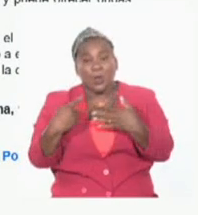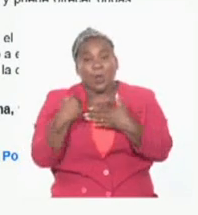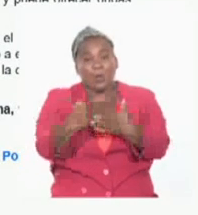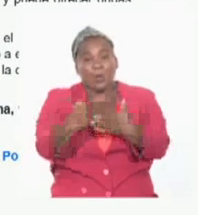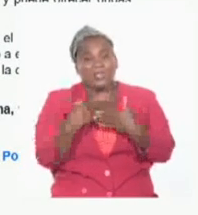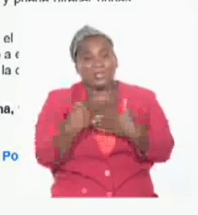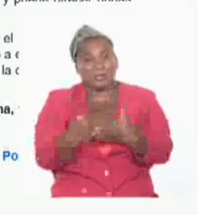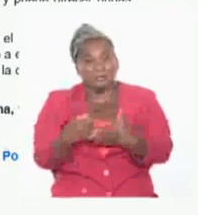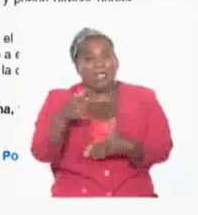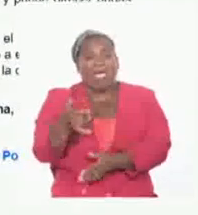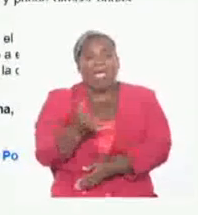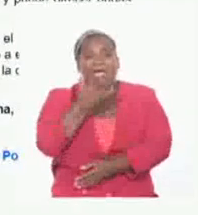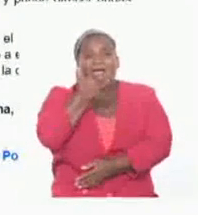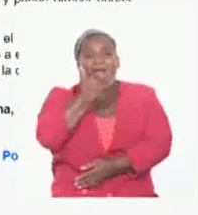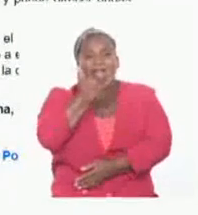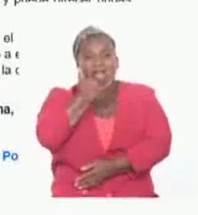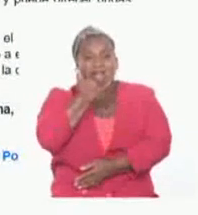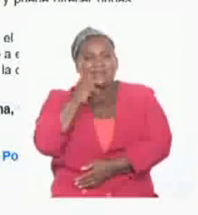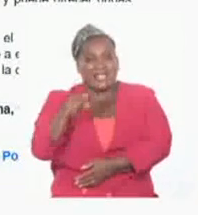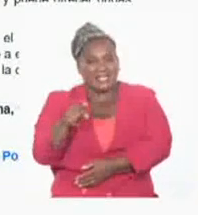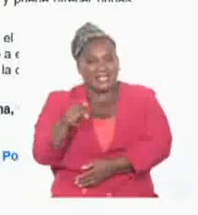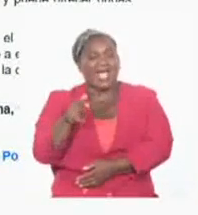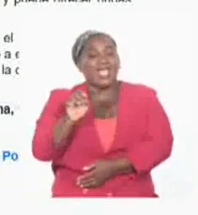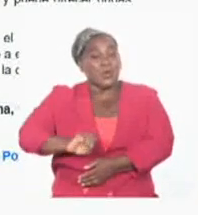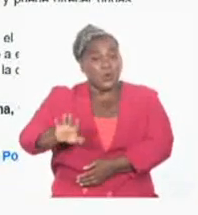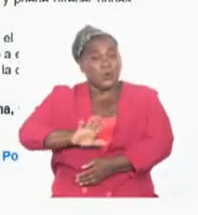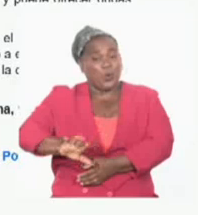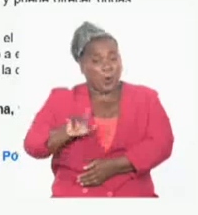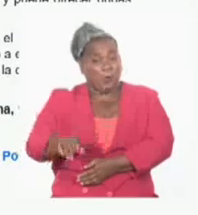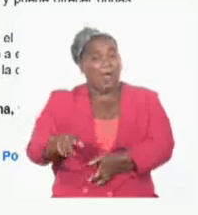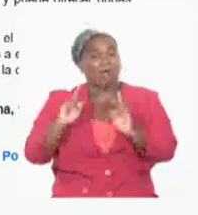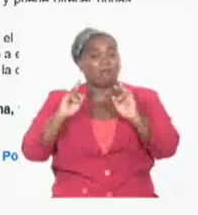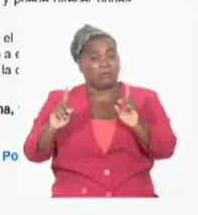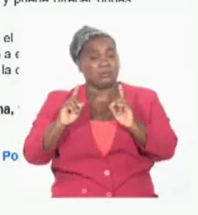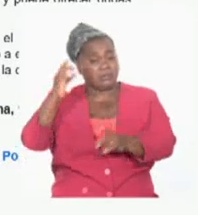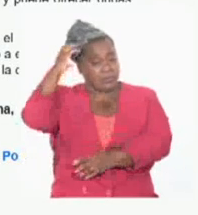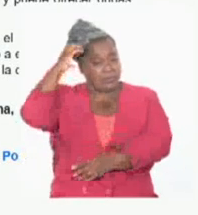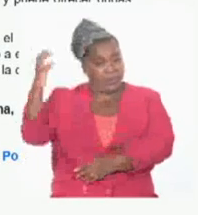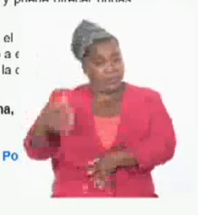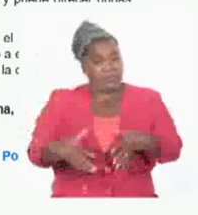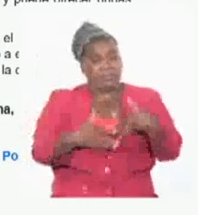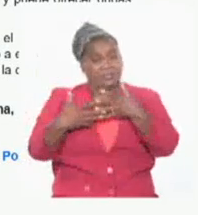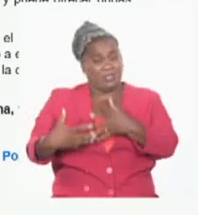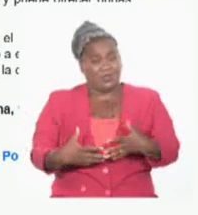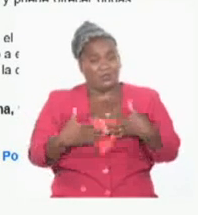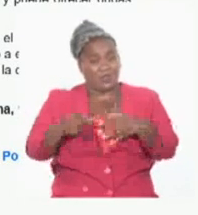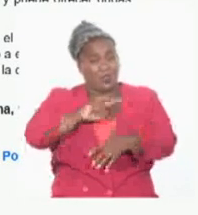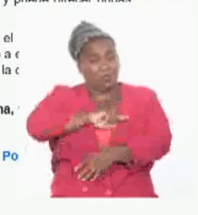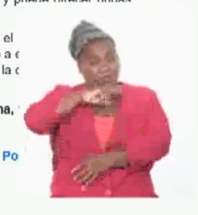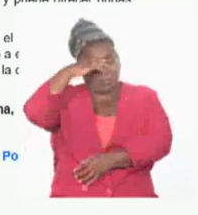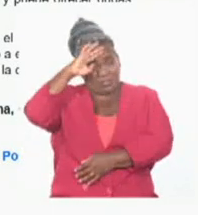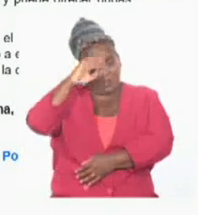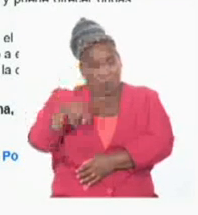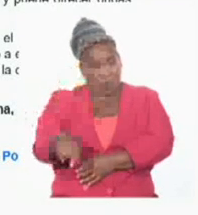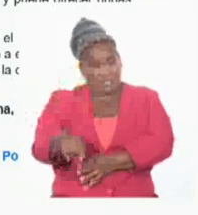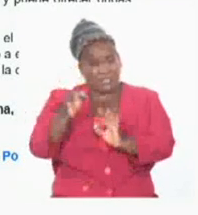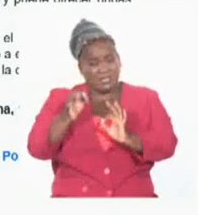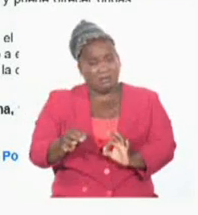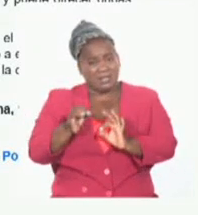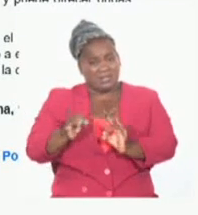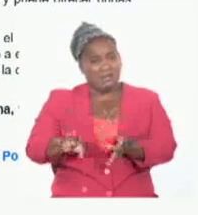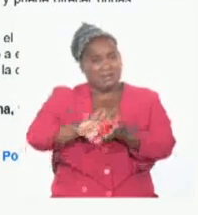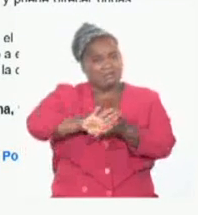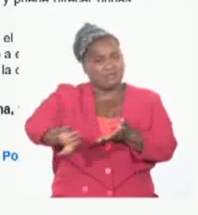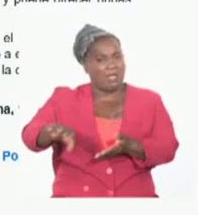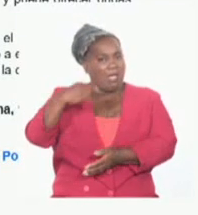tributo servil de la ultraderecha europea a la política del gobierno de Estados Unidos contra el pueblo cubano, universalmente rechazada